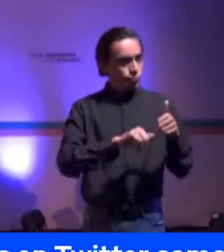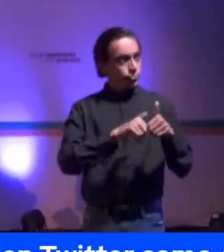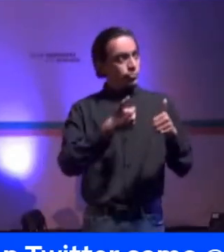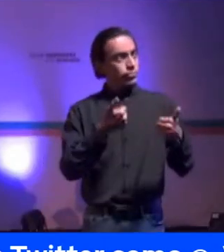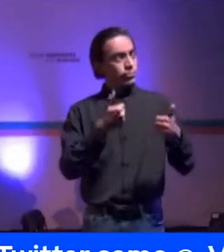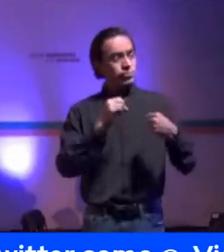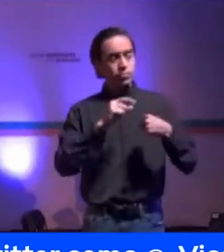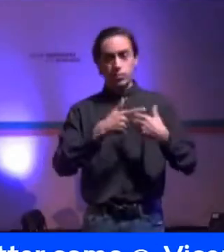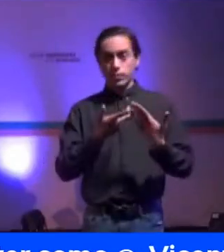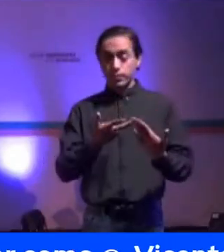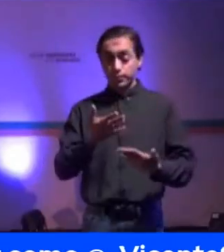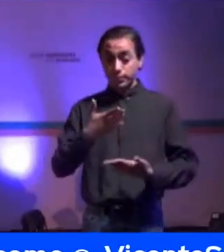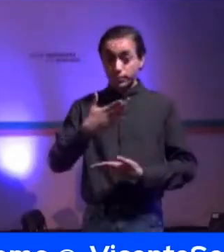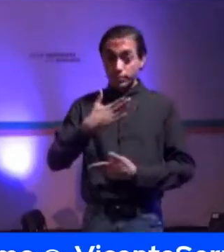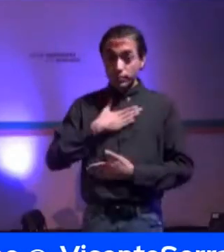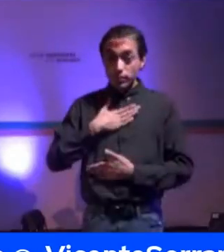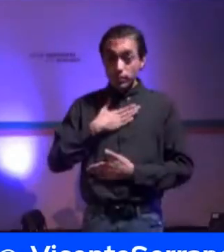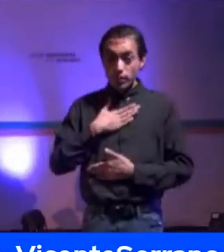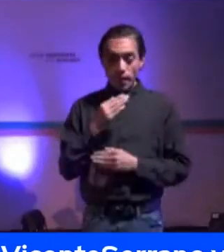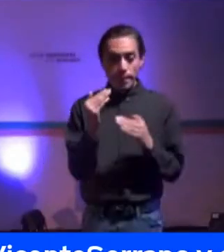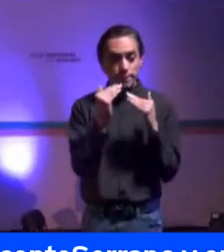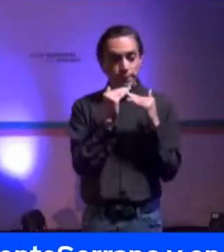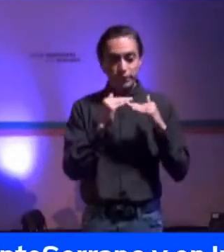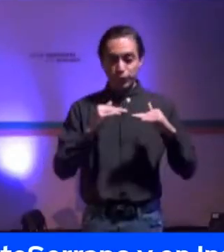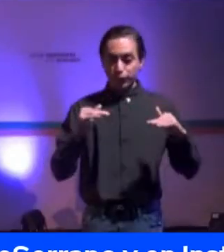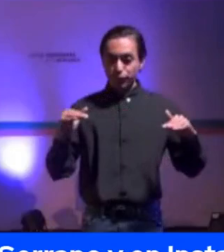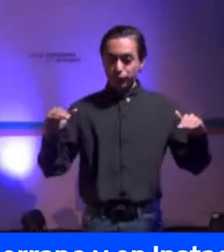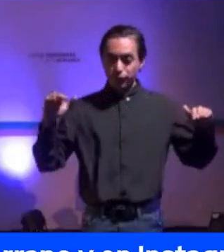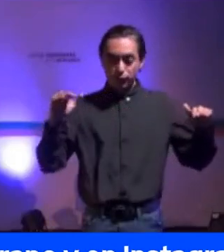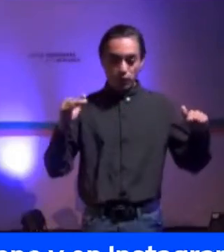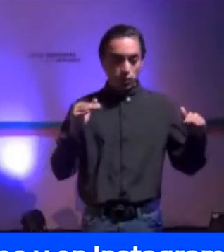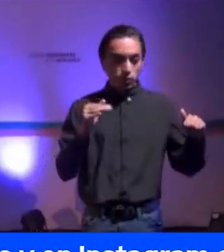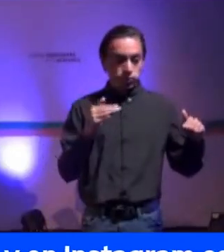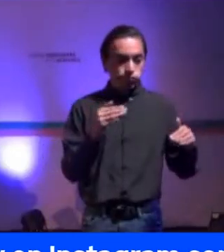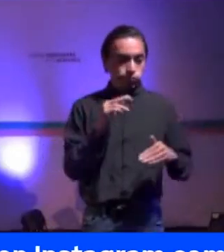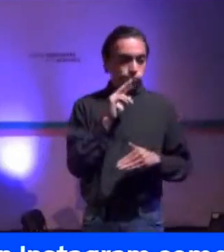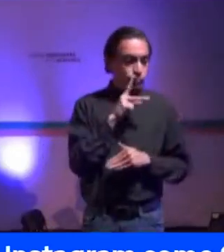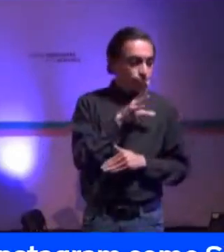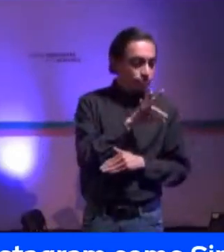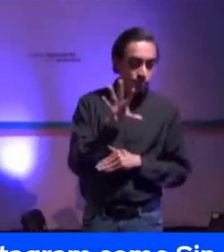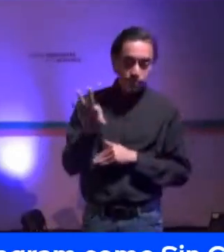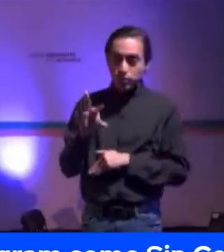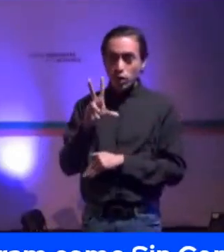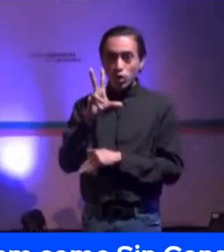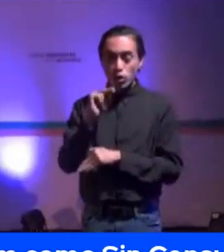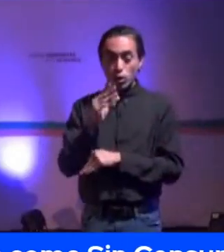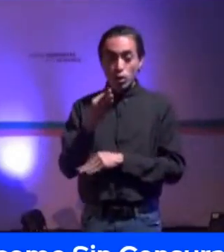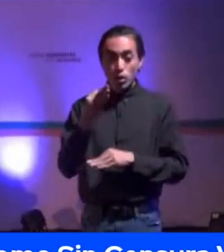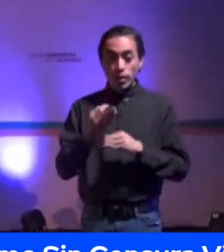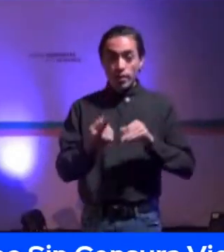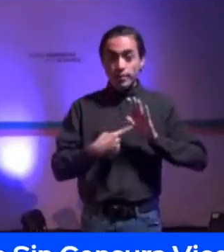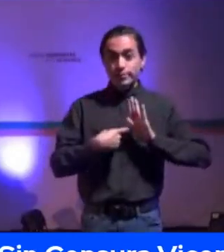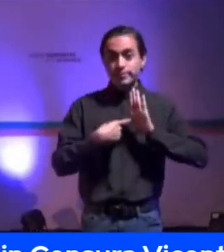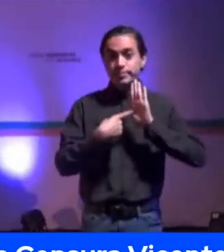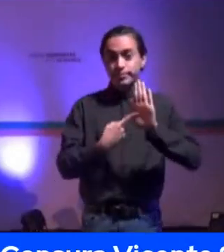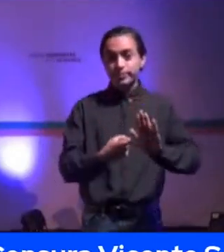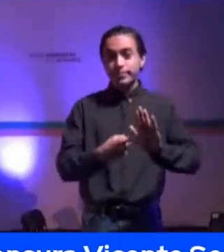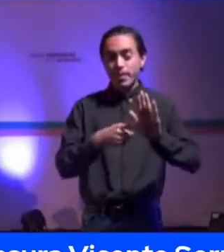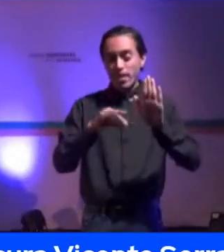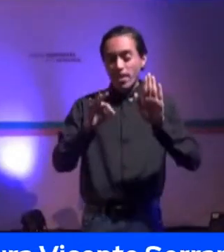servidor, neutral, imparcial, sin sesgos. Les presento mi llavero.